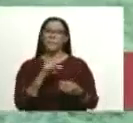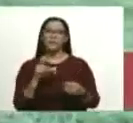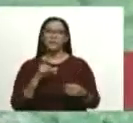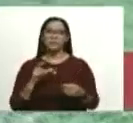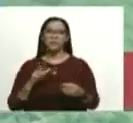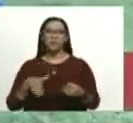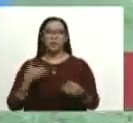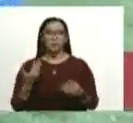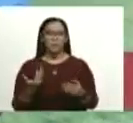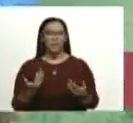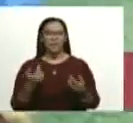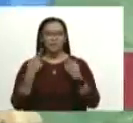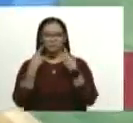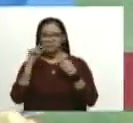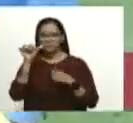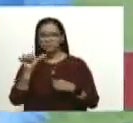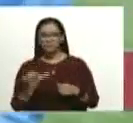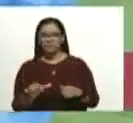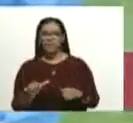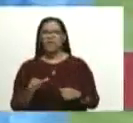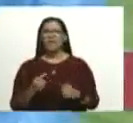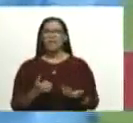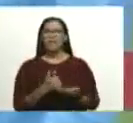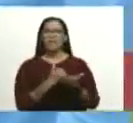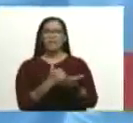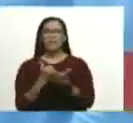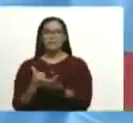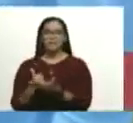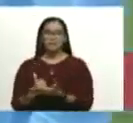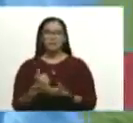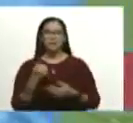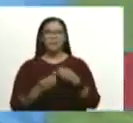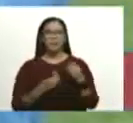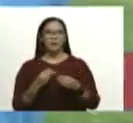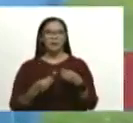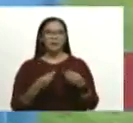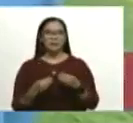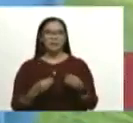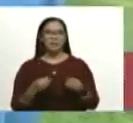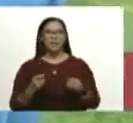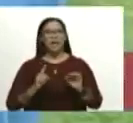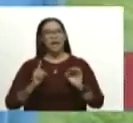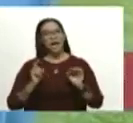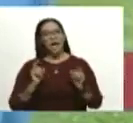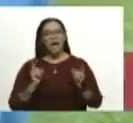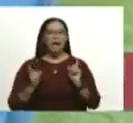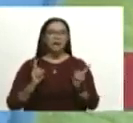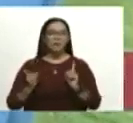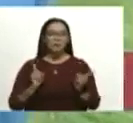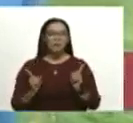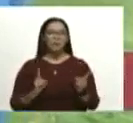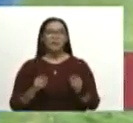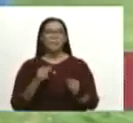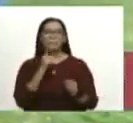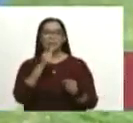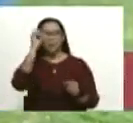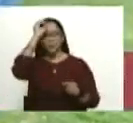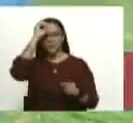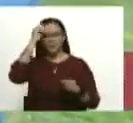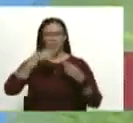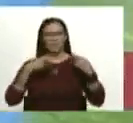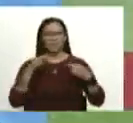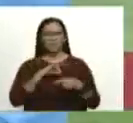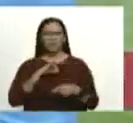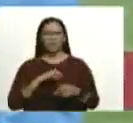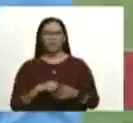en tela de juicio y que sirve incluso para generar alguna matriz negativa en las redes sociales. ¿Qué pudiera decirnos al respecto? Sí,